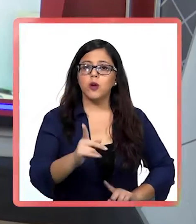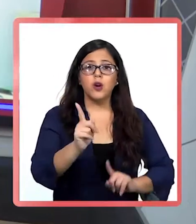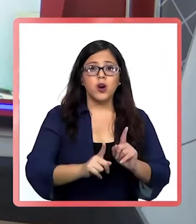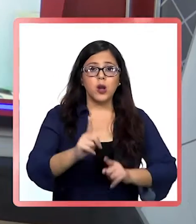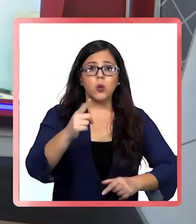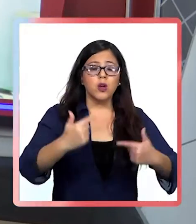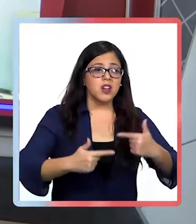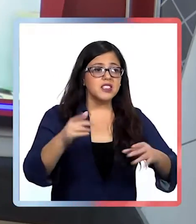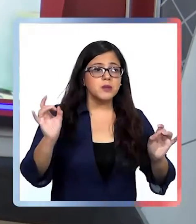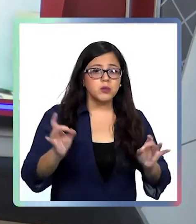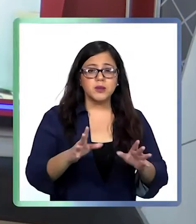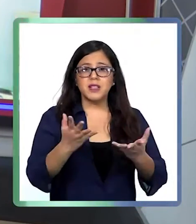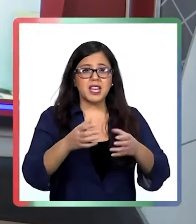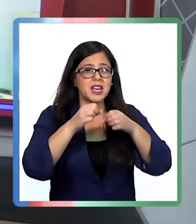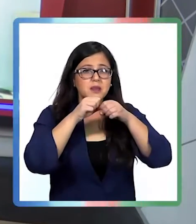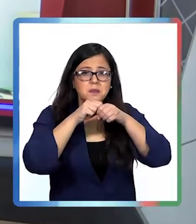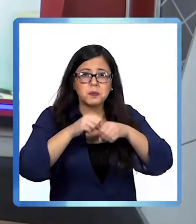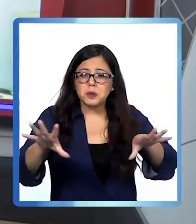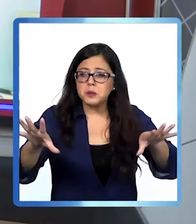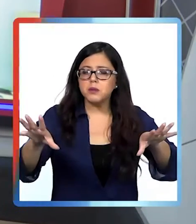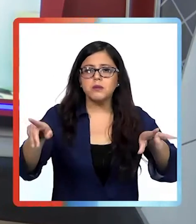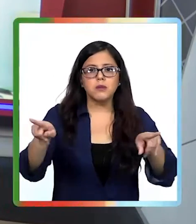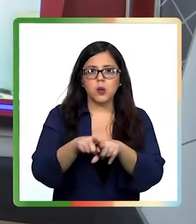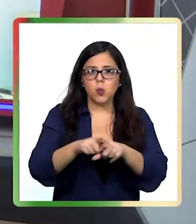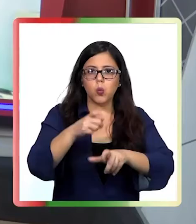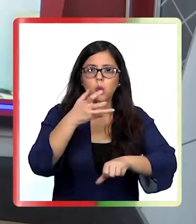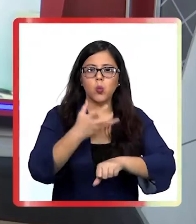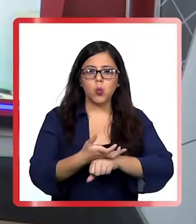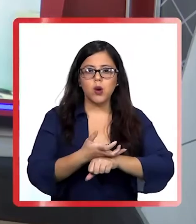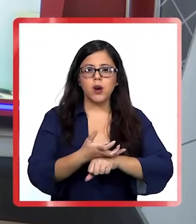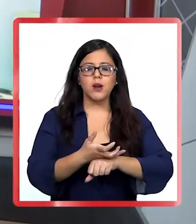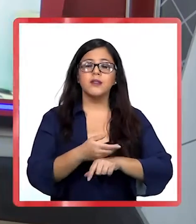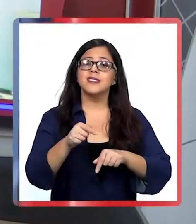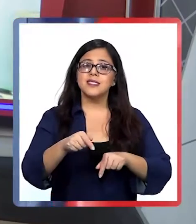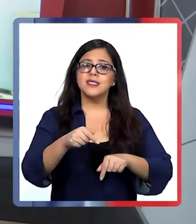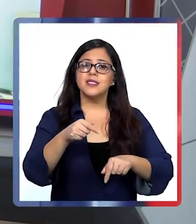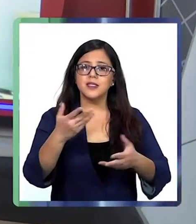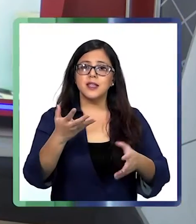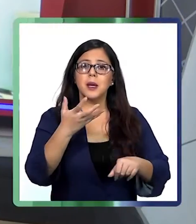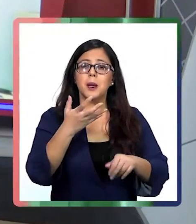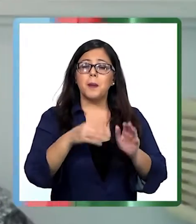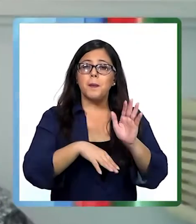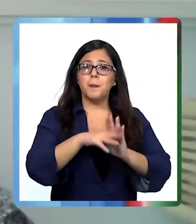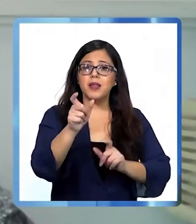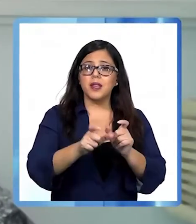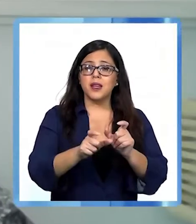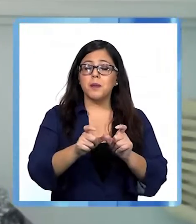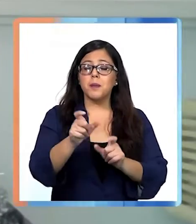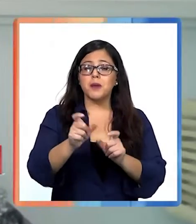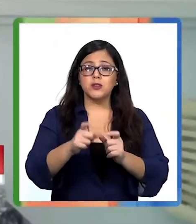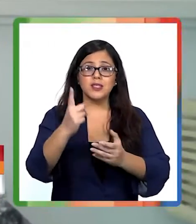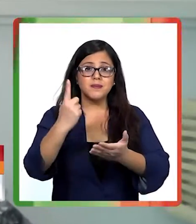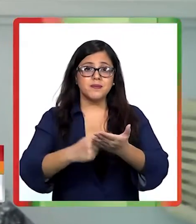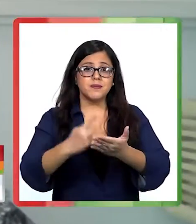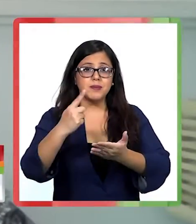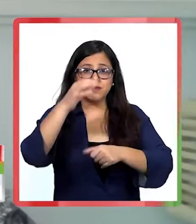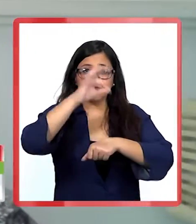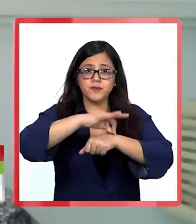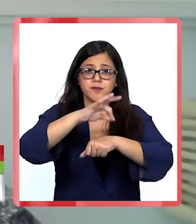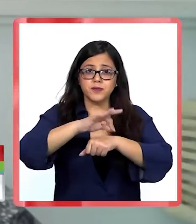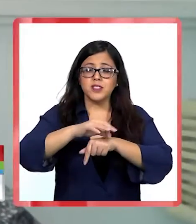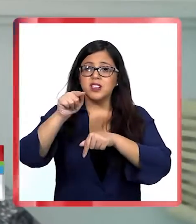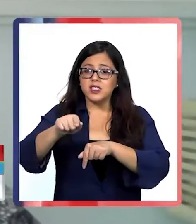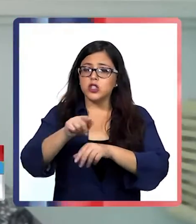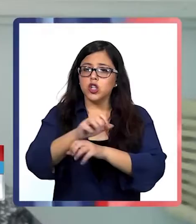en epidemia. Algunos discuten si endemia, epidemia, no sé, da lo mismo. El virus está circulando, hay todavía más de 1.000 infectados diarios,